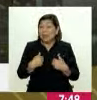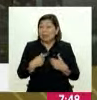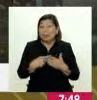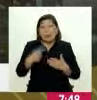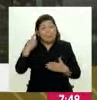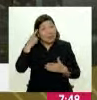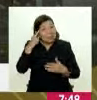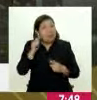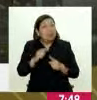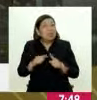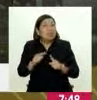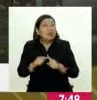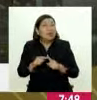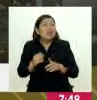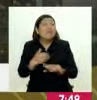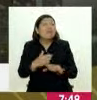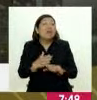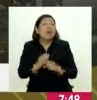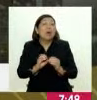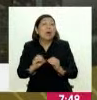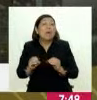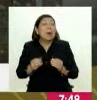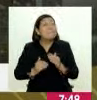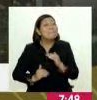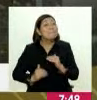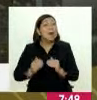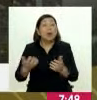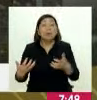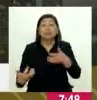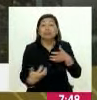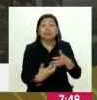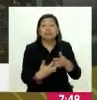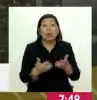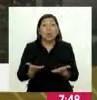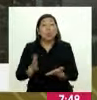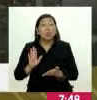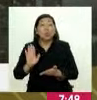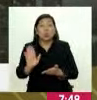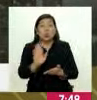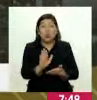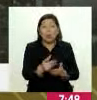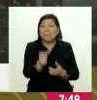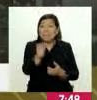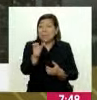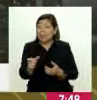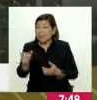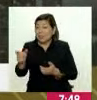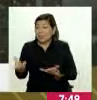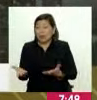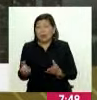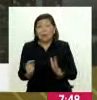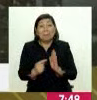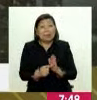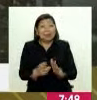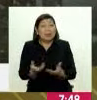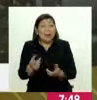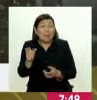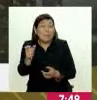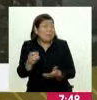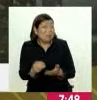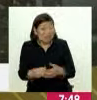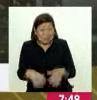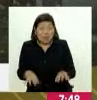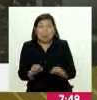pensar en diferentes Limas y sobre todo generar mayor articulación entre sus representantes y los representados que son los ciudadanos.